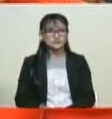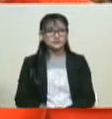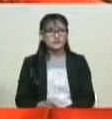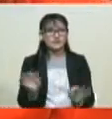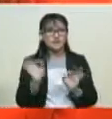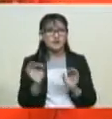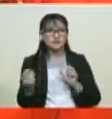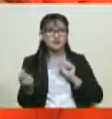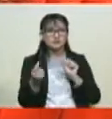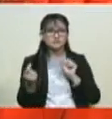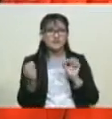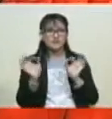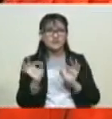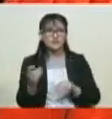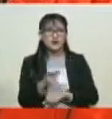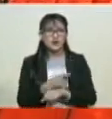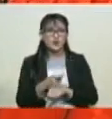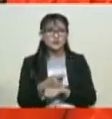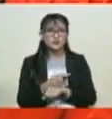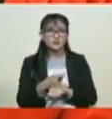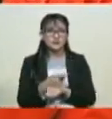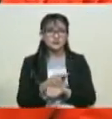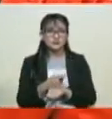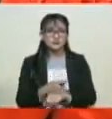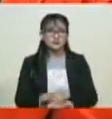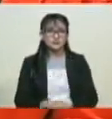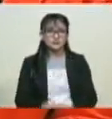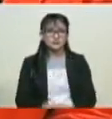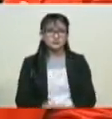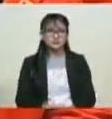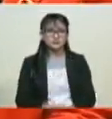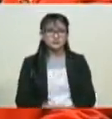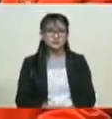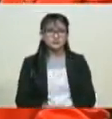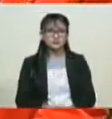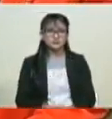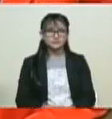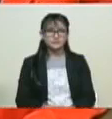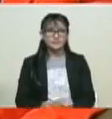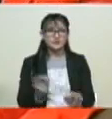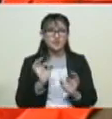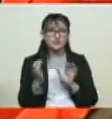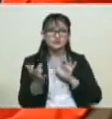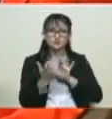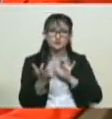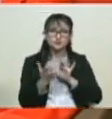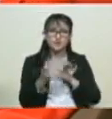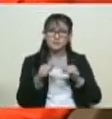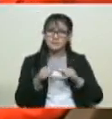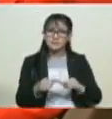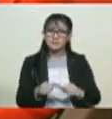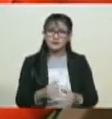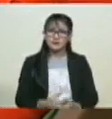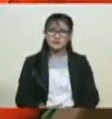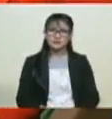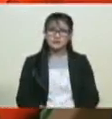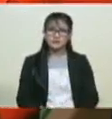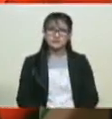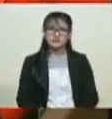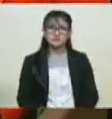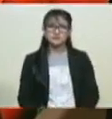como método de gobierno como método de interacción permanente para